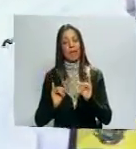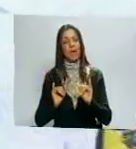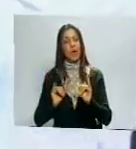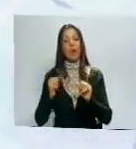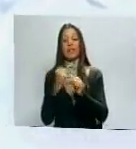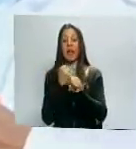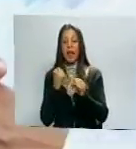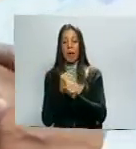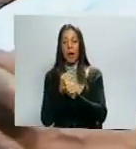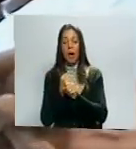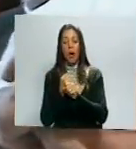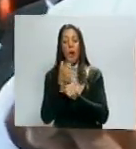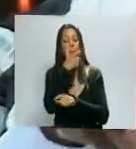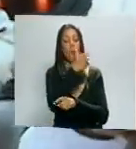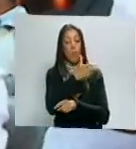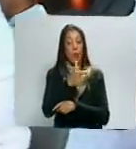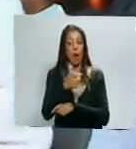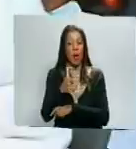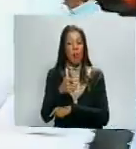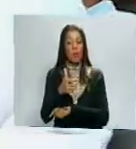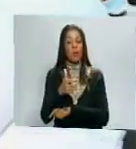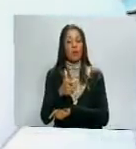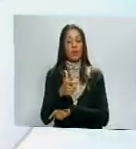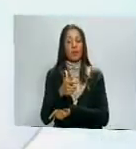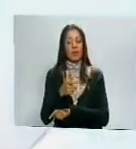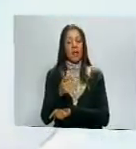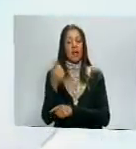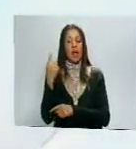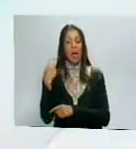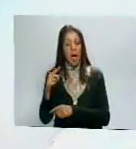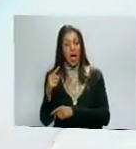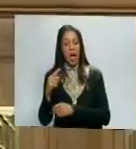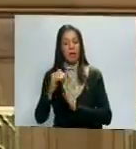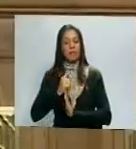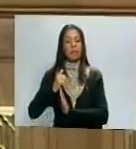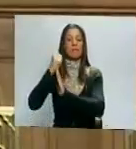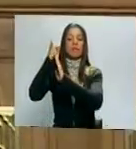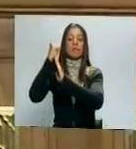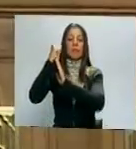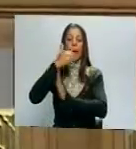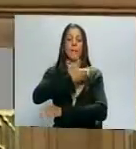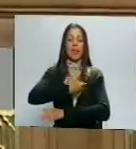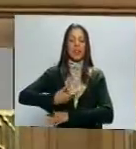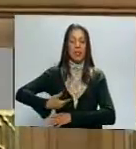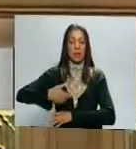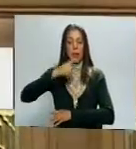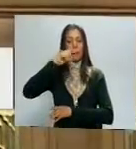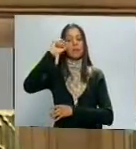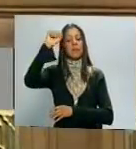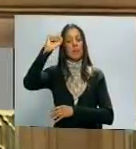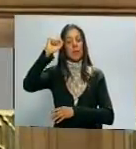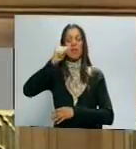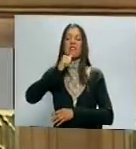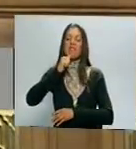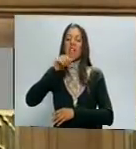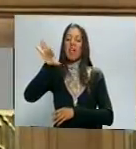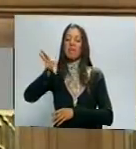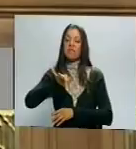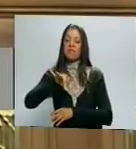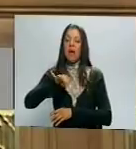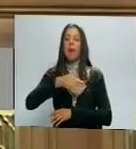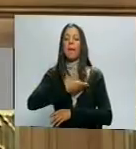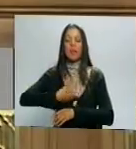tarea de un pueblo que tiene a un líder, a un jefe de Estado, que es Nicolás Maduro, electo por este pueblo.